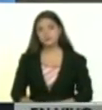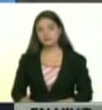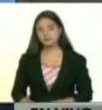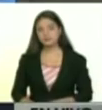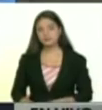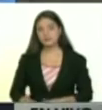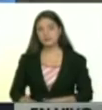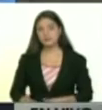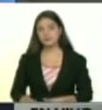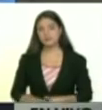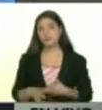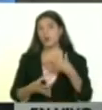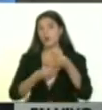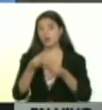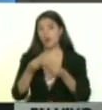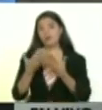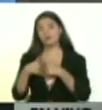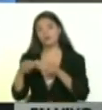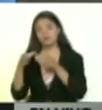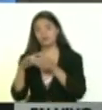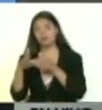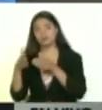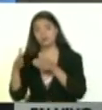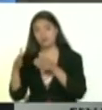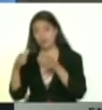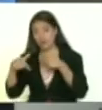lo que se haga, la OPEP está en línea